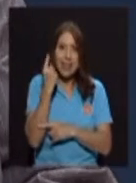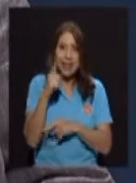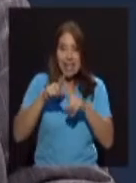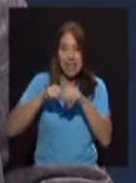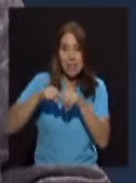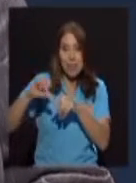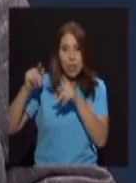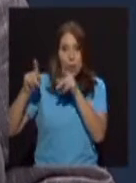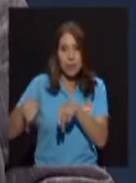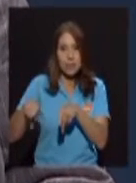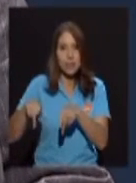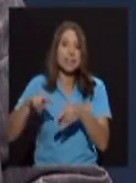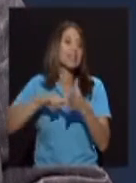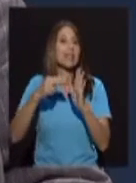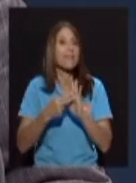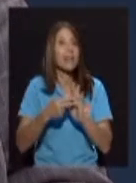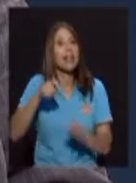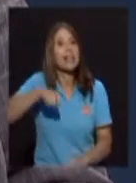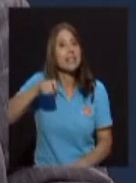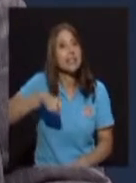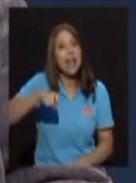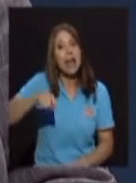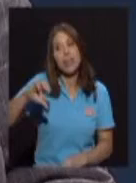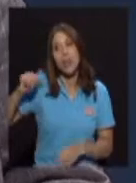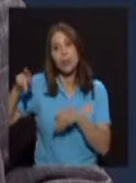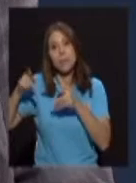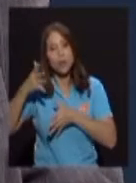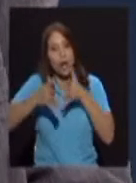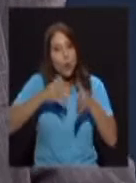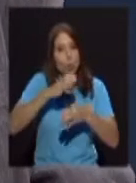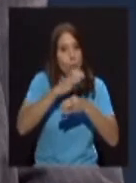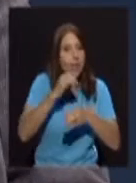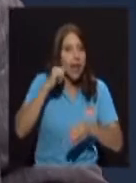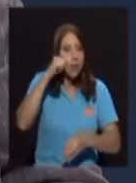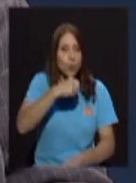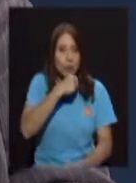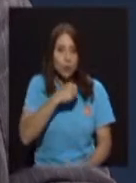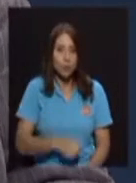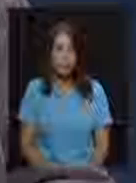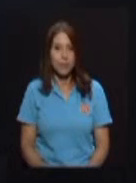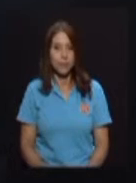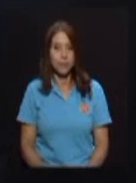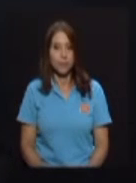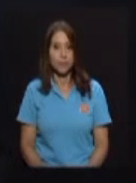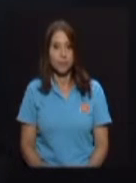palabras, para entender la necesidad de que haya una persona que cuide al adulto mayor.